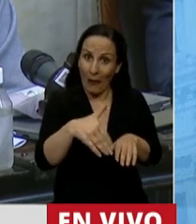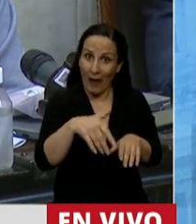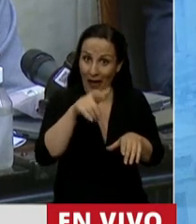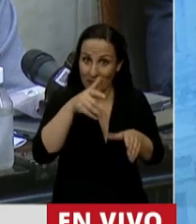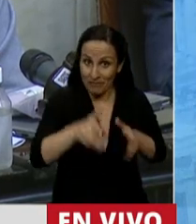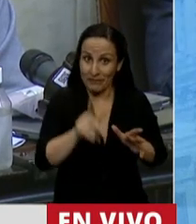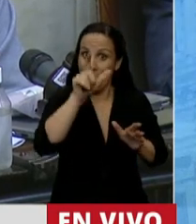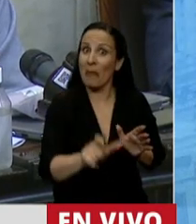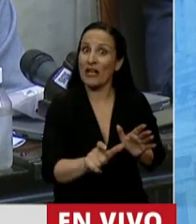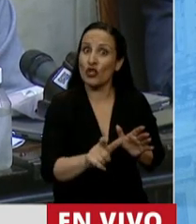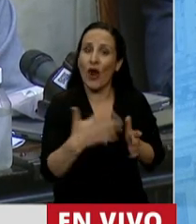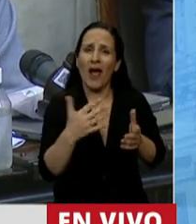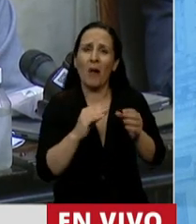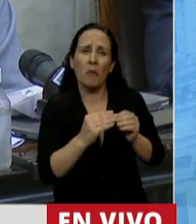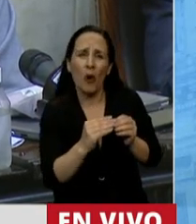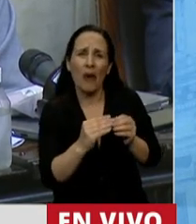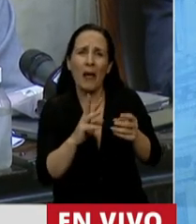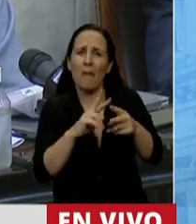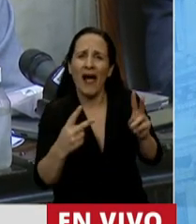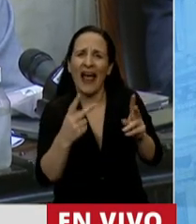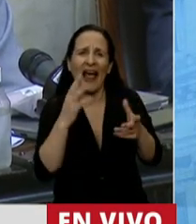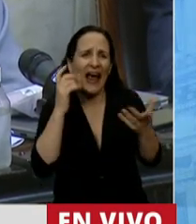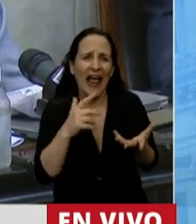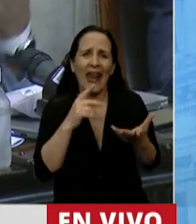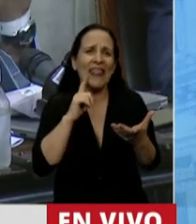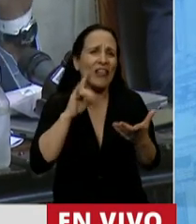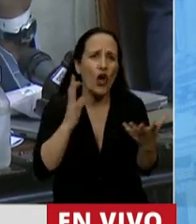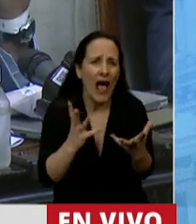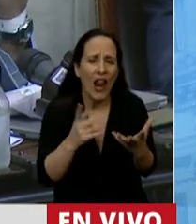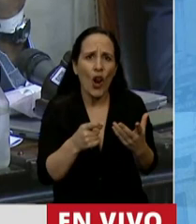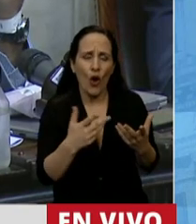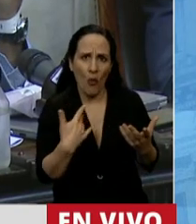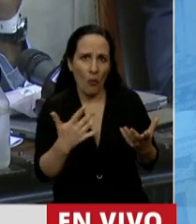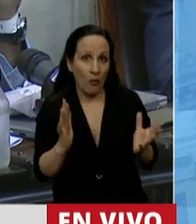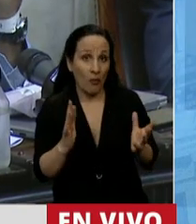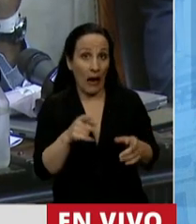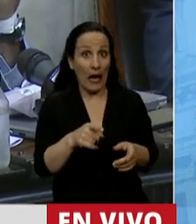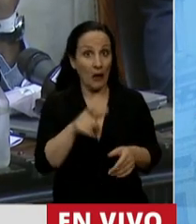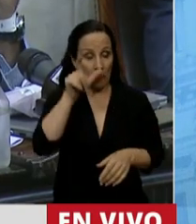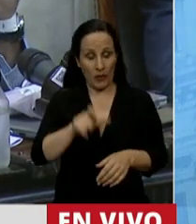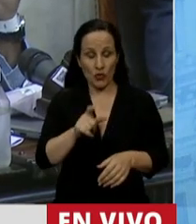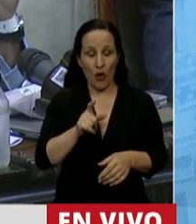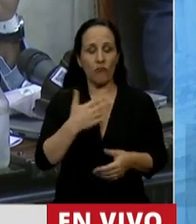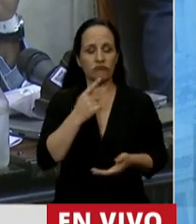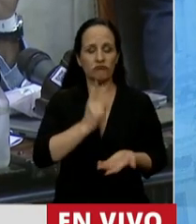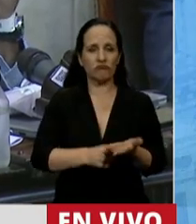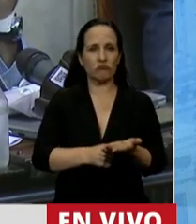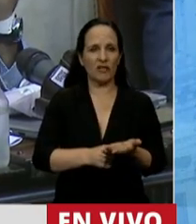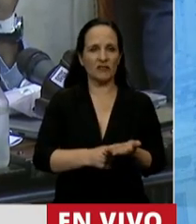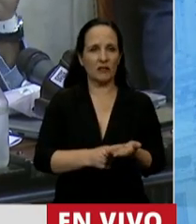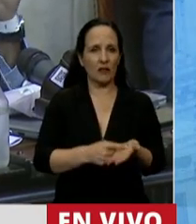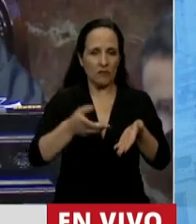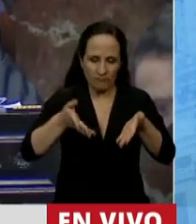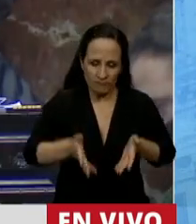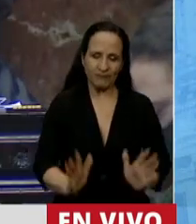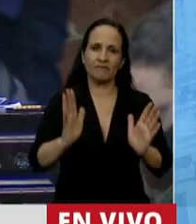algún problema genético. Mediante este proyecto, la persona podría decidir si su hijo o su hija nace